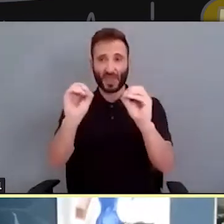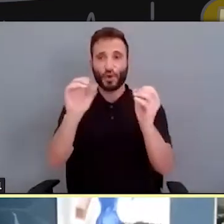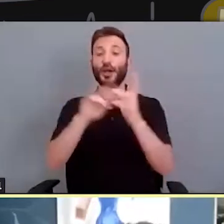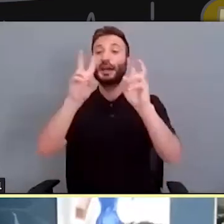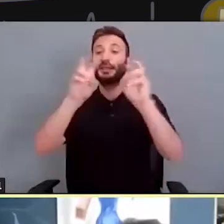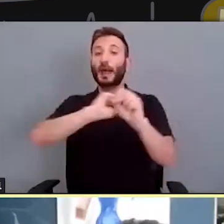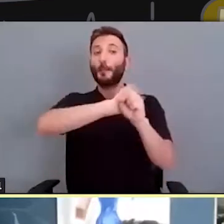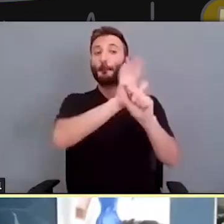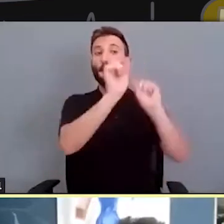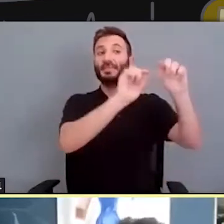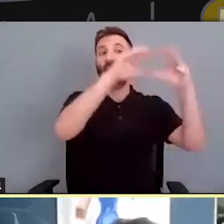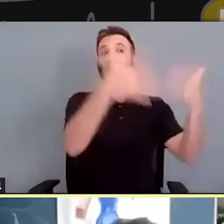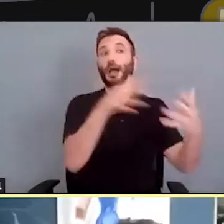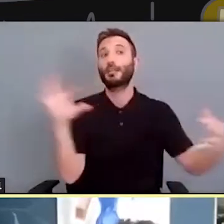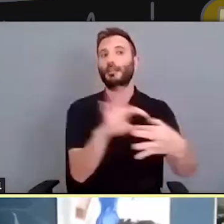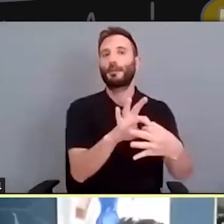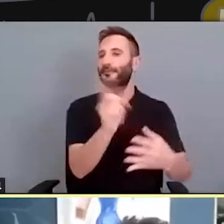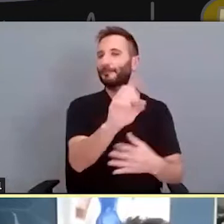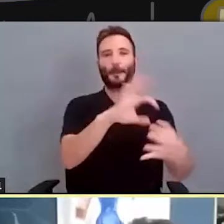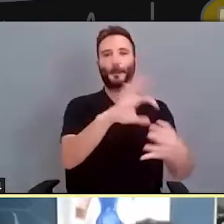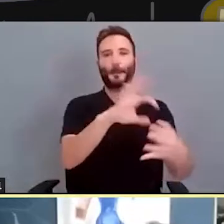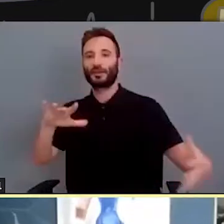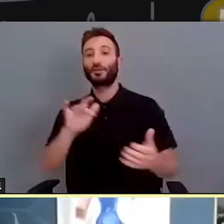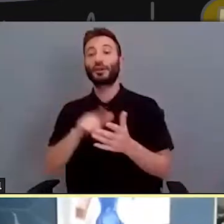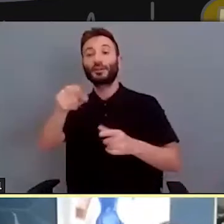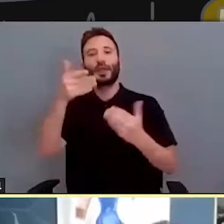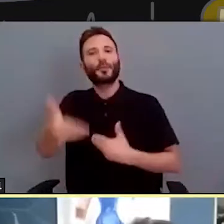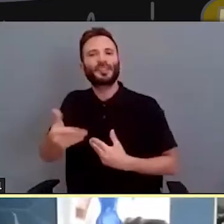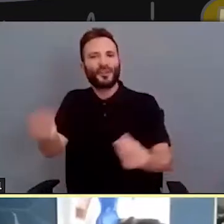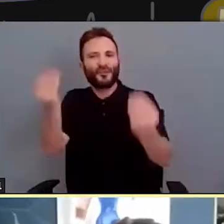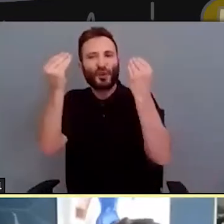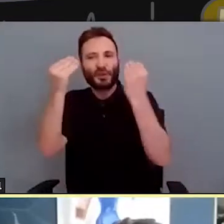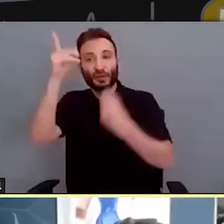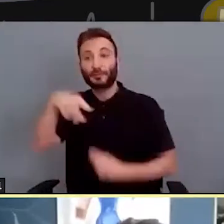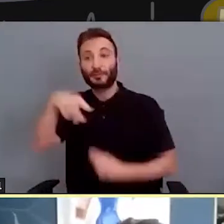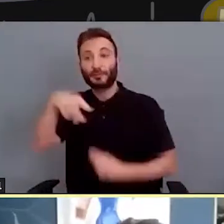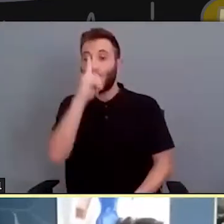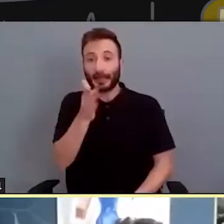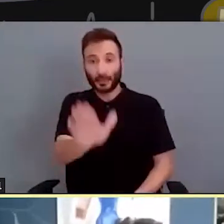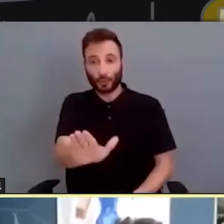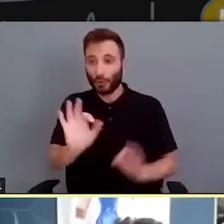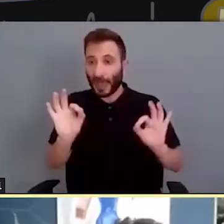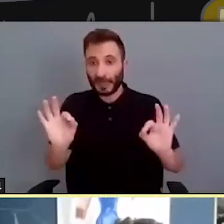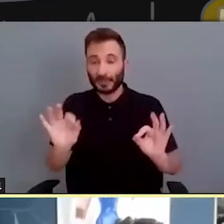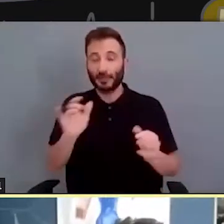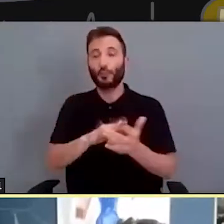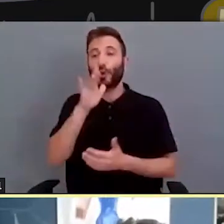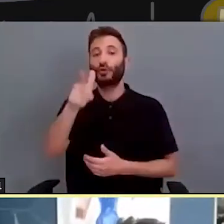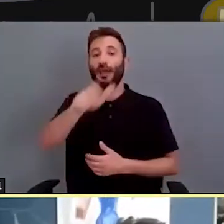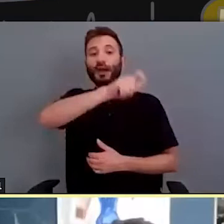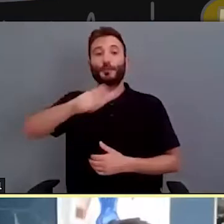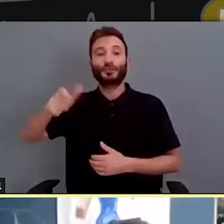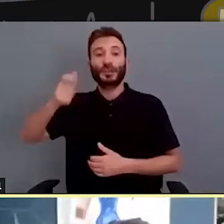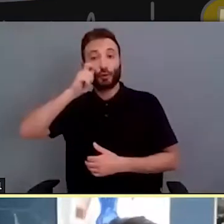la formación y la actitud. Y claramente estas son situaciones aisladas, porque normalmente la gente en el turismo tiene